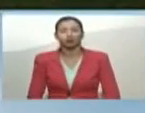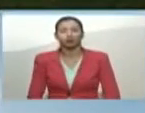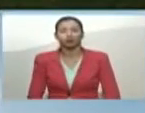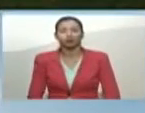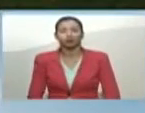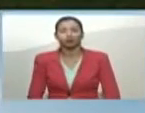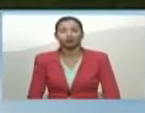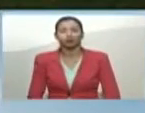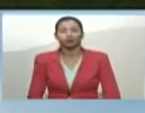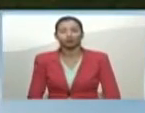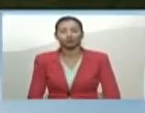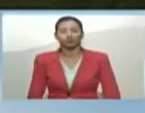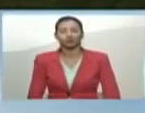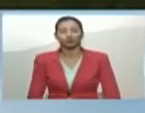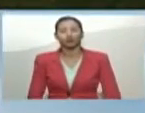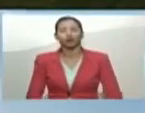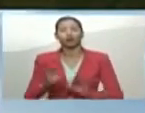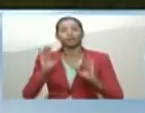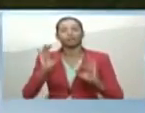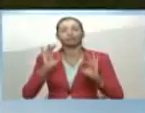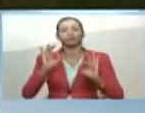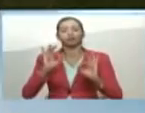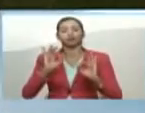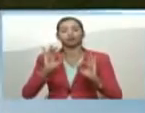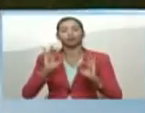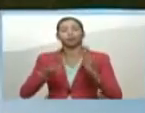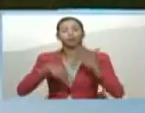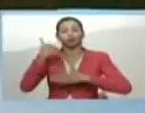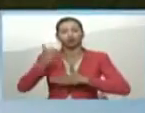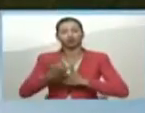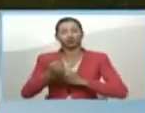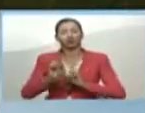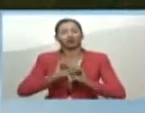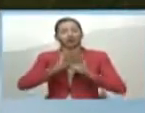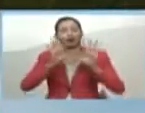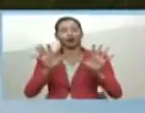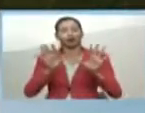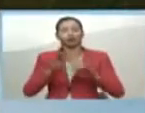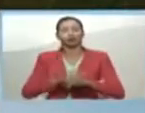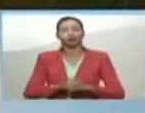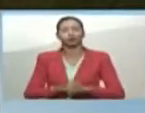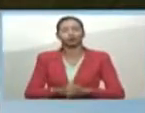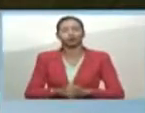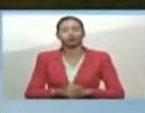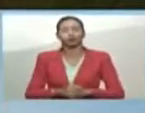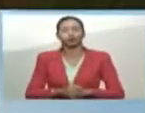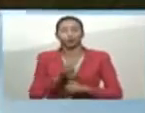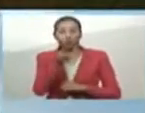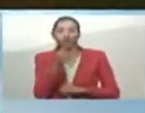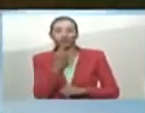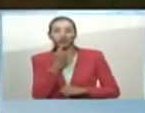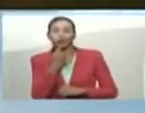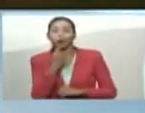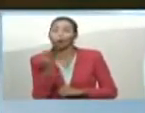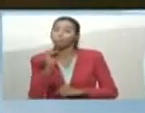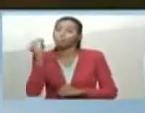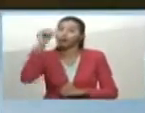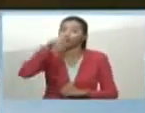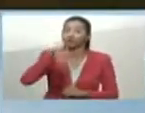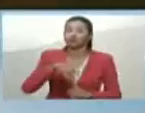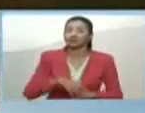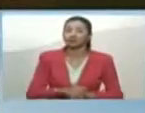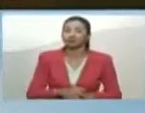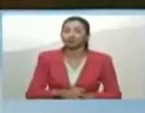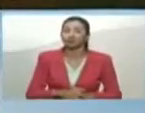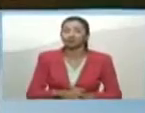proyectos productivos específicos, concretos, en áreas específicas de las que tú dices y más, se las entrego a